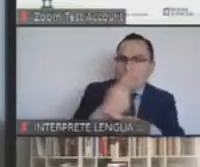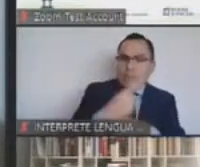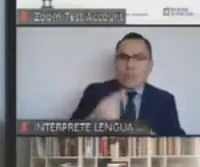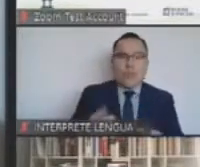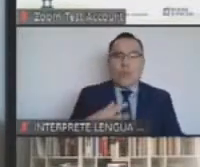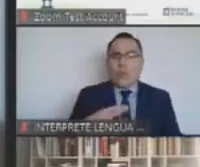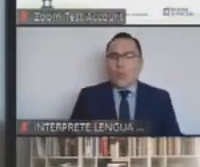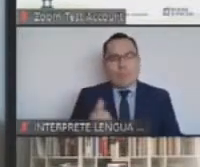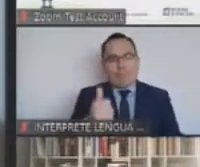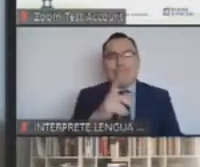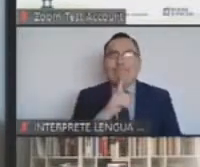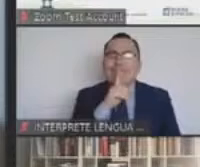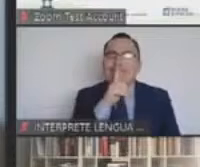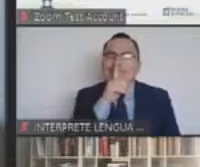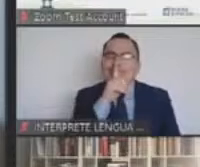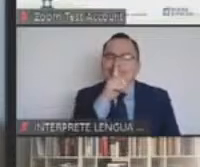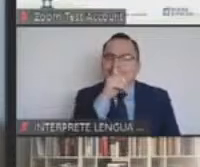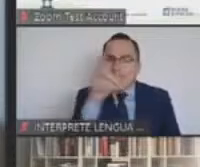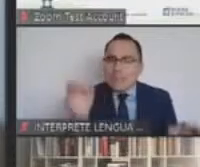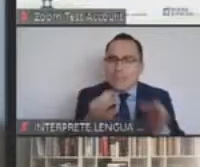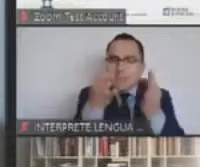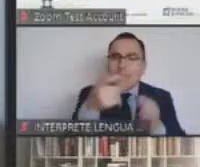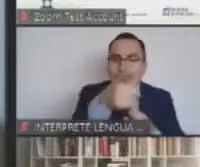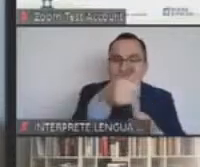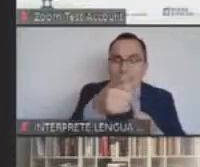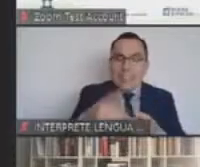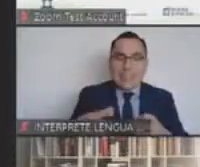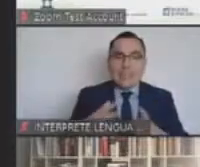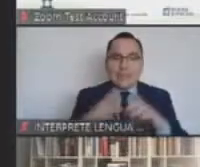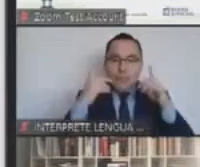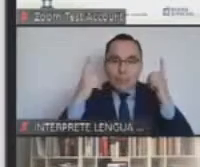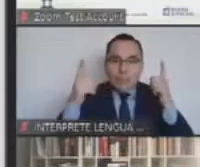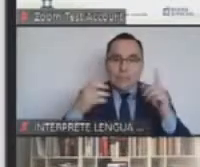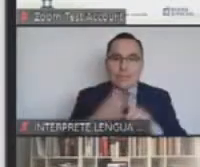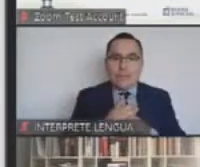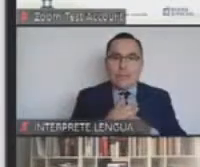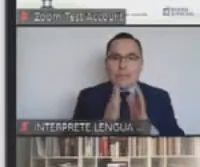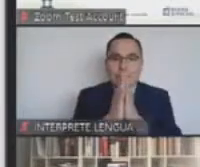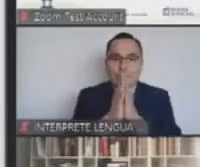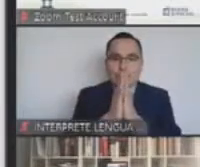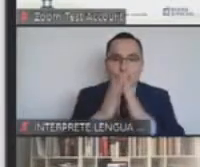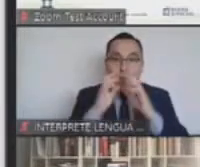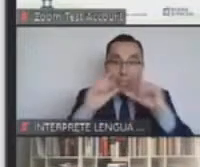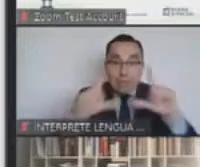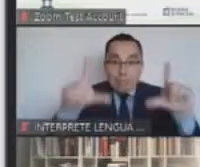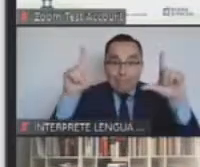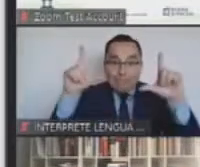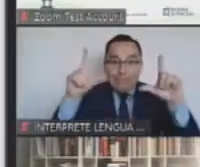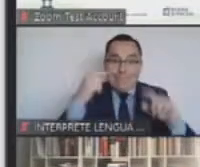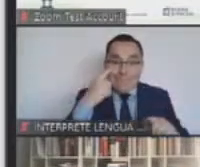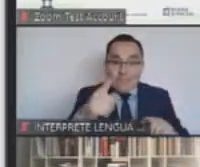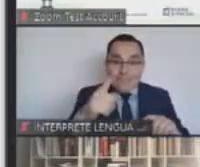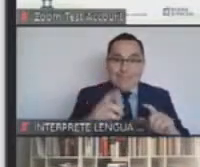audiencia. Y déjenme compartirles mi pantalla a continuación.